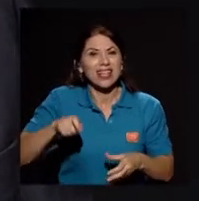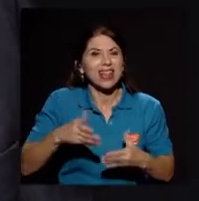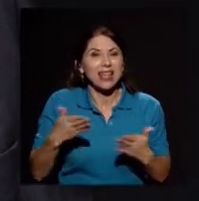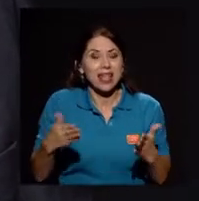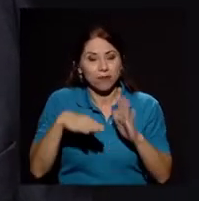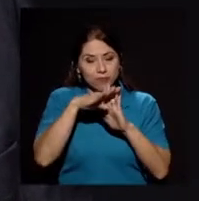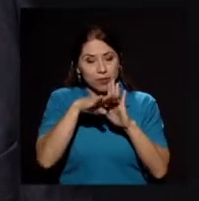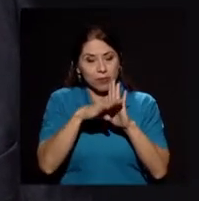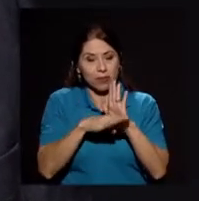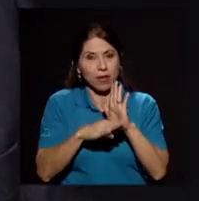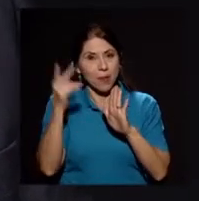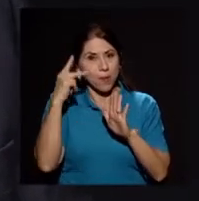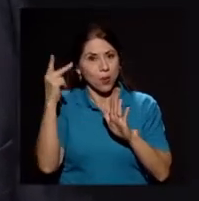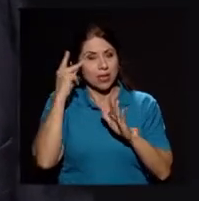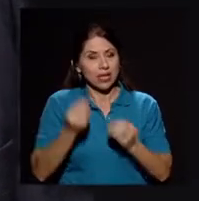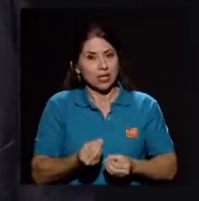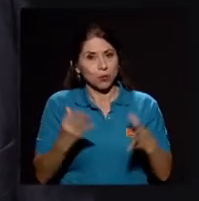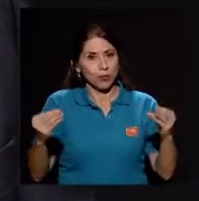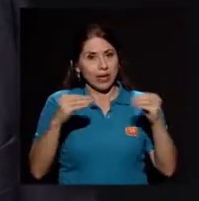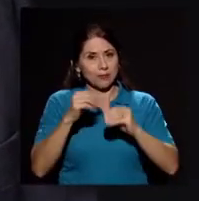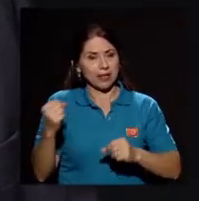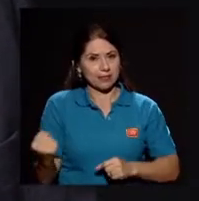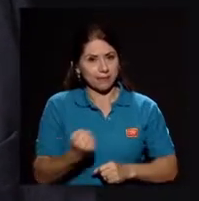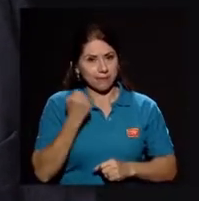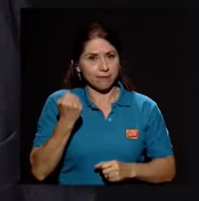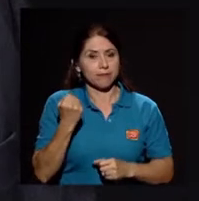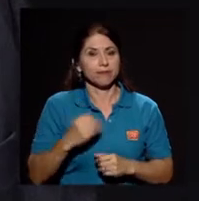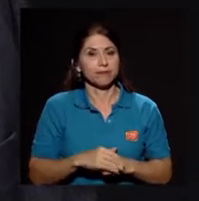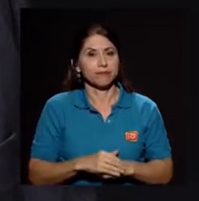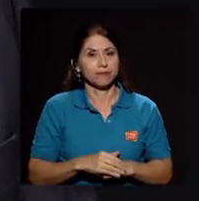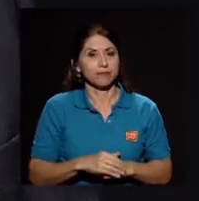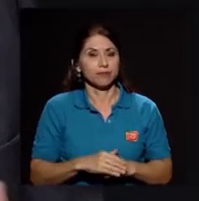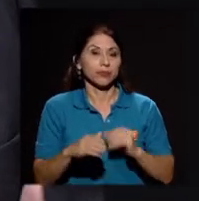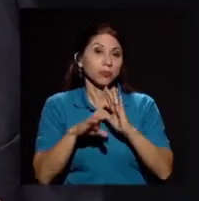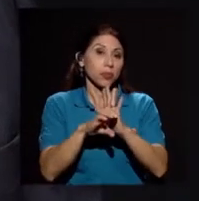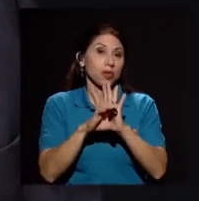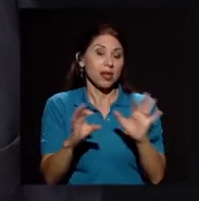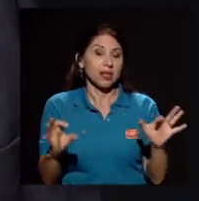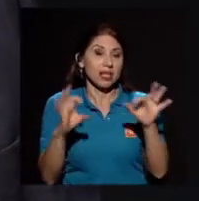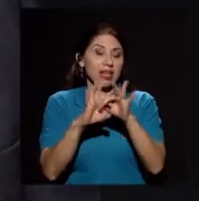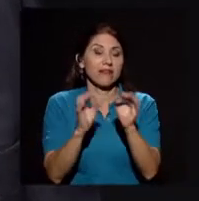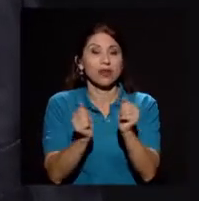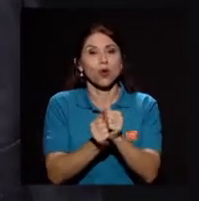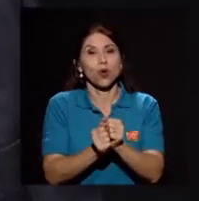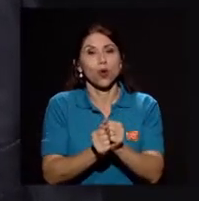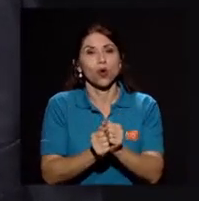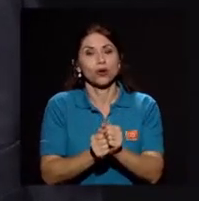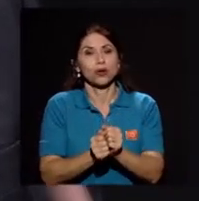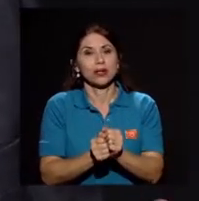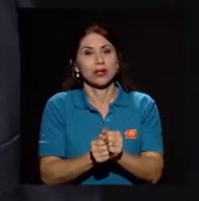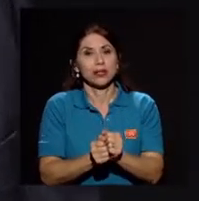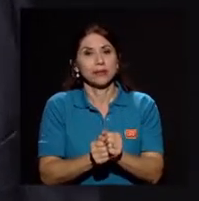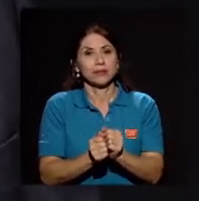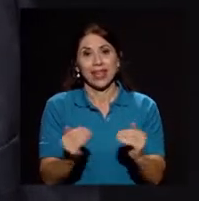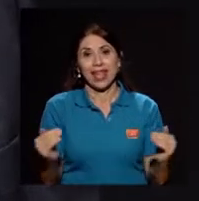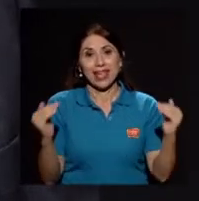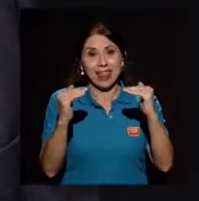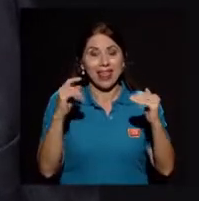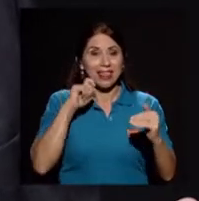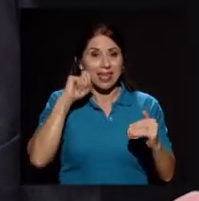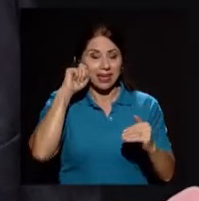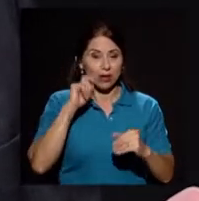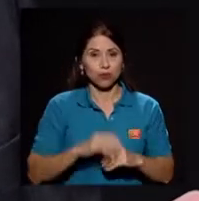políticas públicas más agresivas en esos sectores que tienen que ver por ejemplo con aspectos como en equidad de género